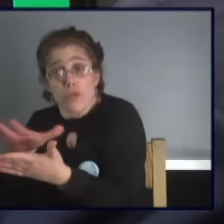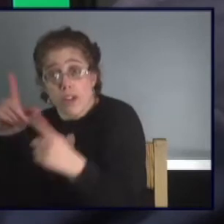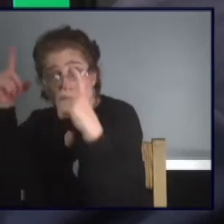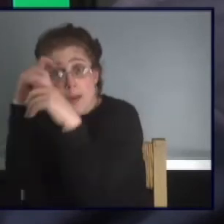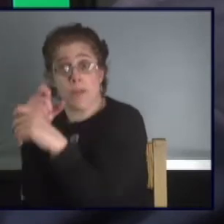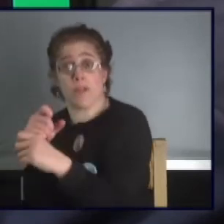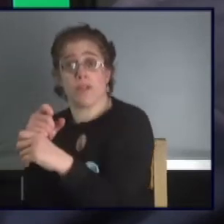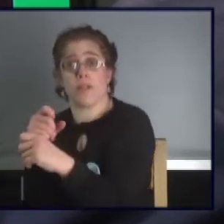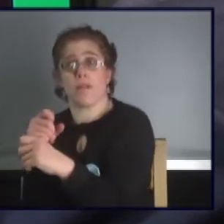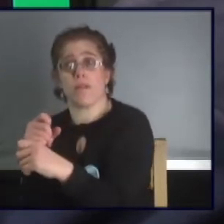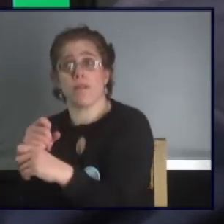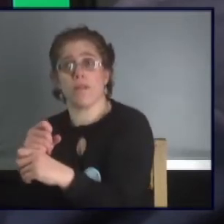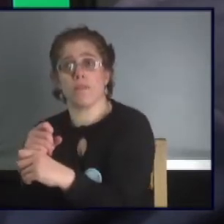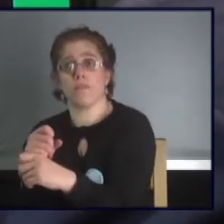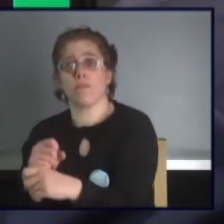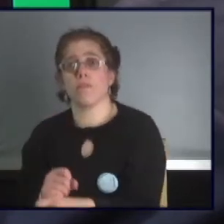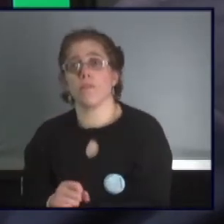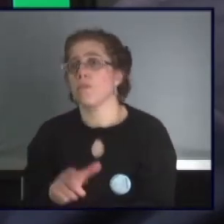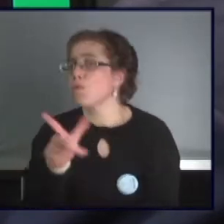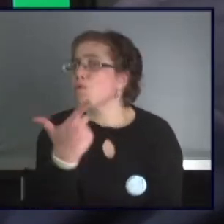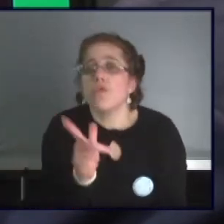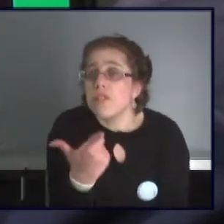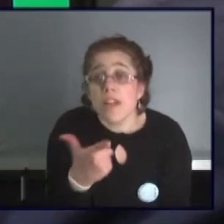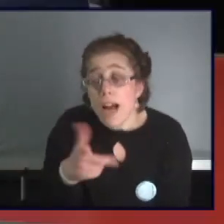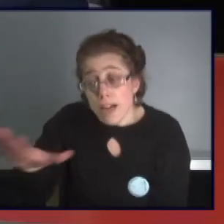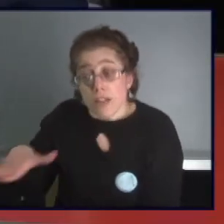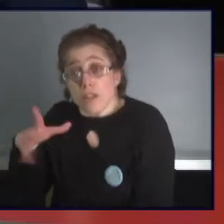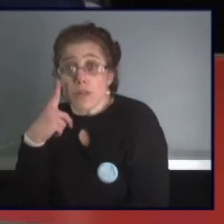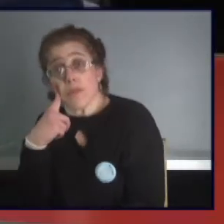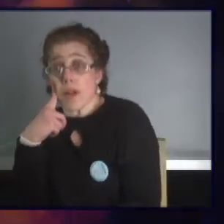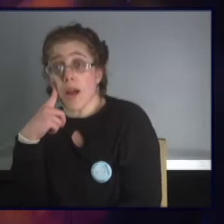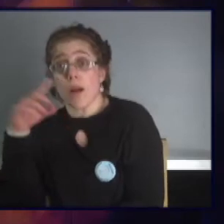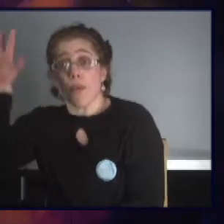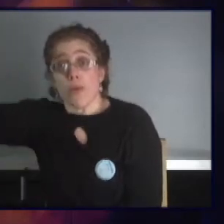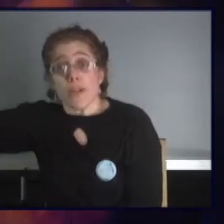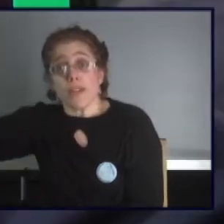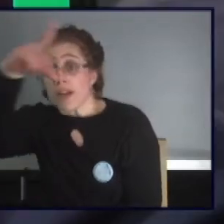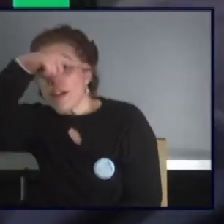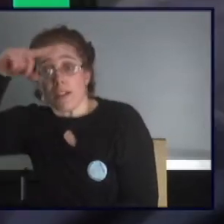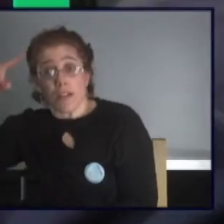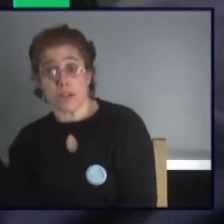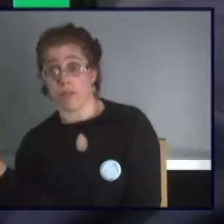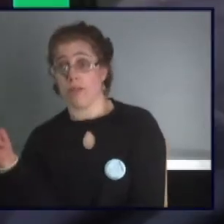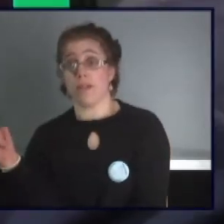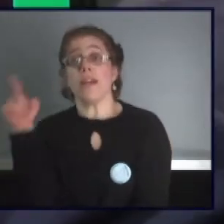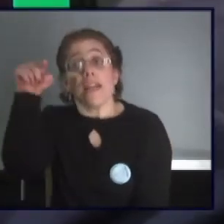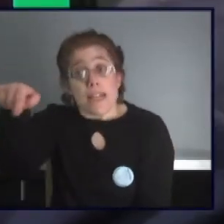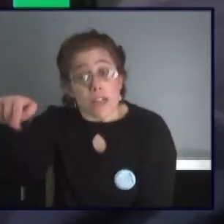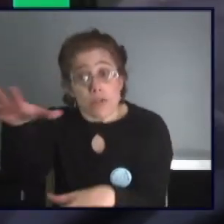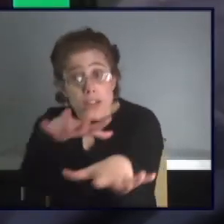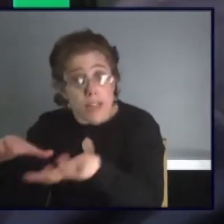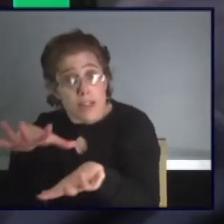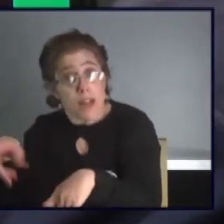el que buscamos recursos no los tenemos en el municipio hay que ir a buscarlo a la provincia de la nación hay que hacer eso hay que hacer eso